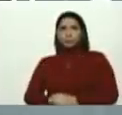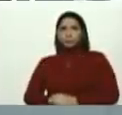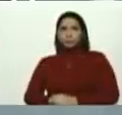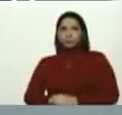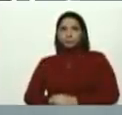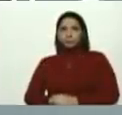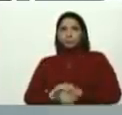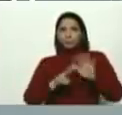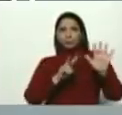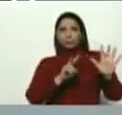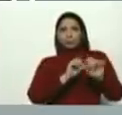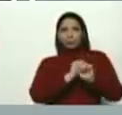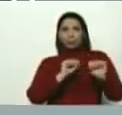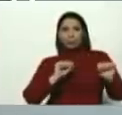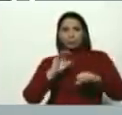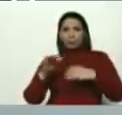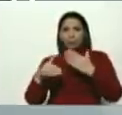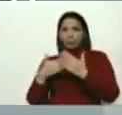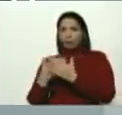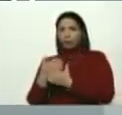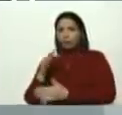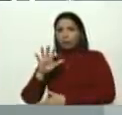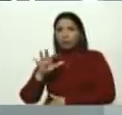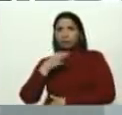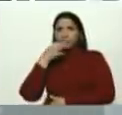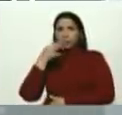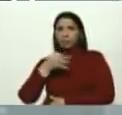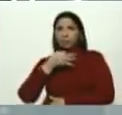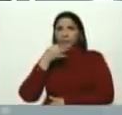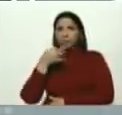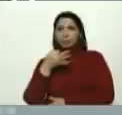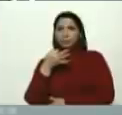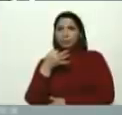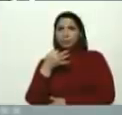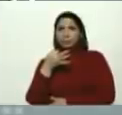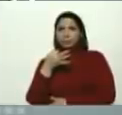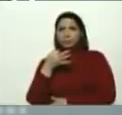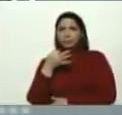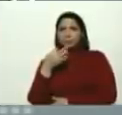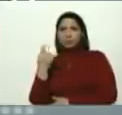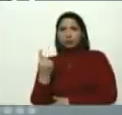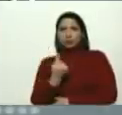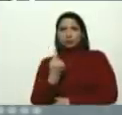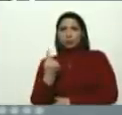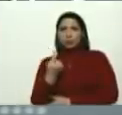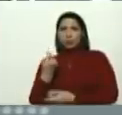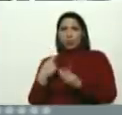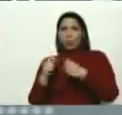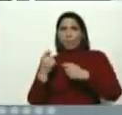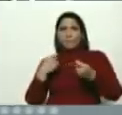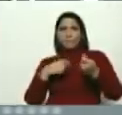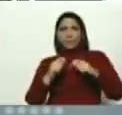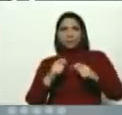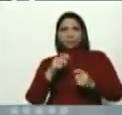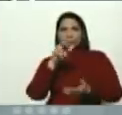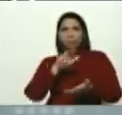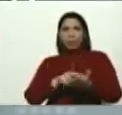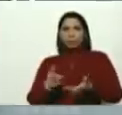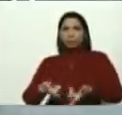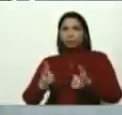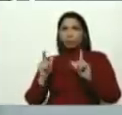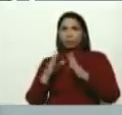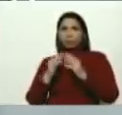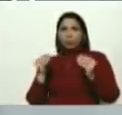De 7 de la mañana a 5 de la tarde, solo los comercios autorizados. Todo esto